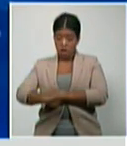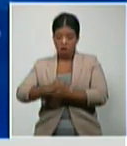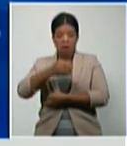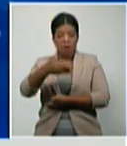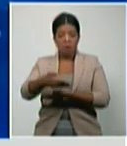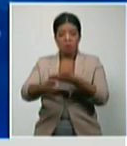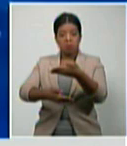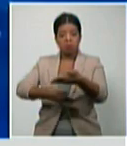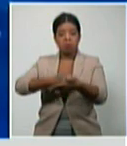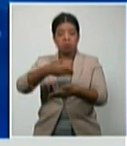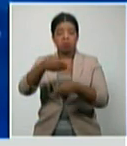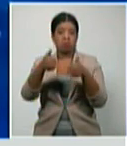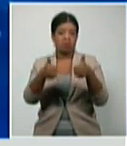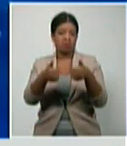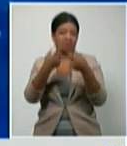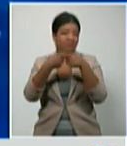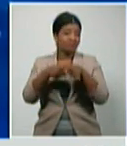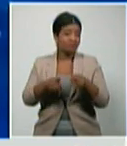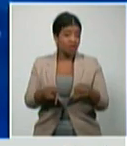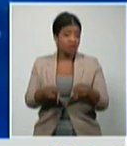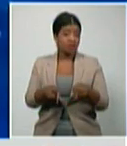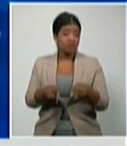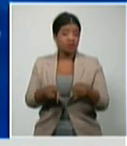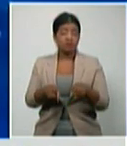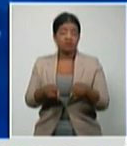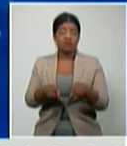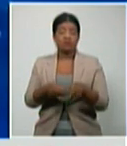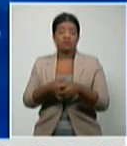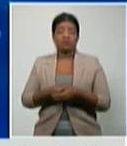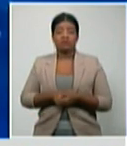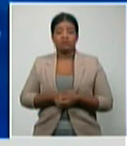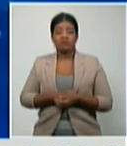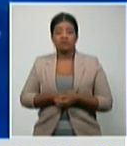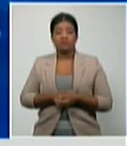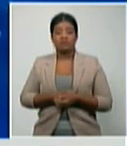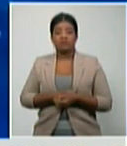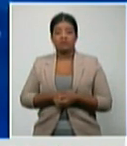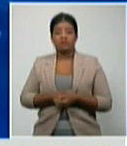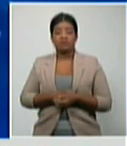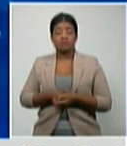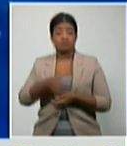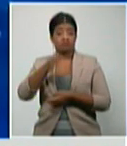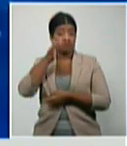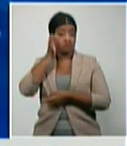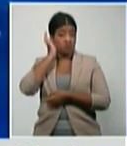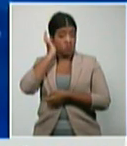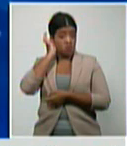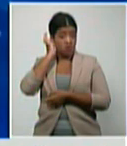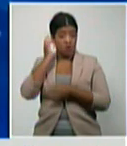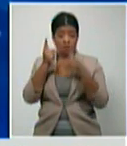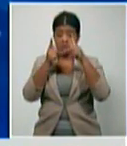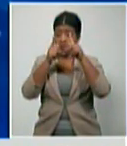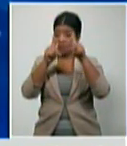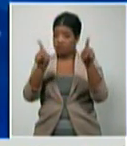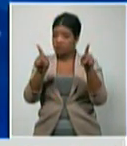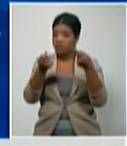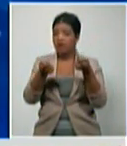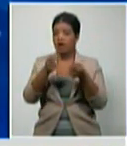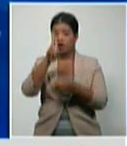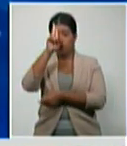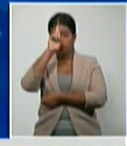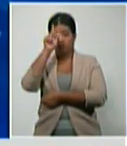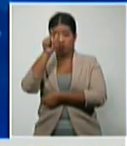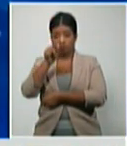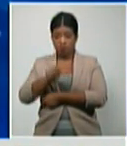sin embargo, un especialista de pediatría de Villa Clara, de segundo grado de cardiología, pues hizo